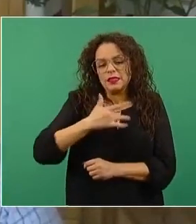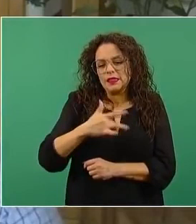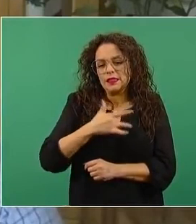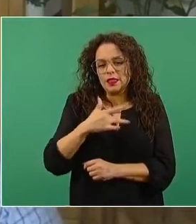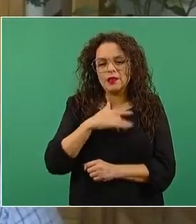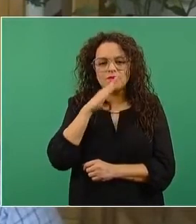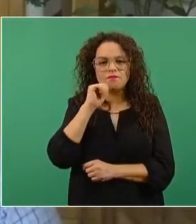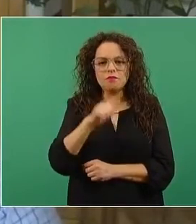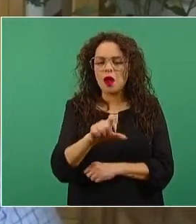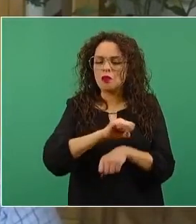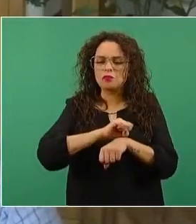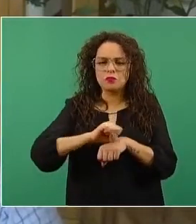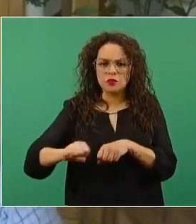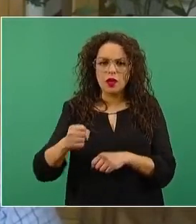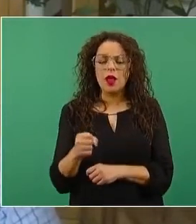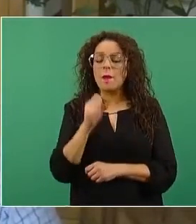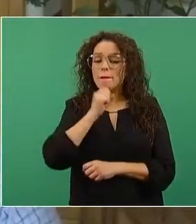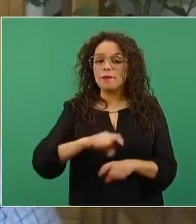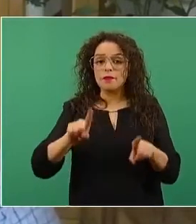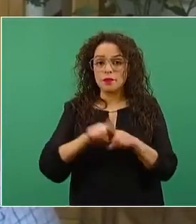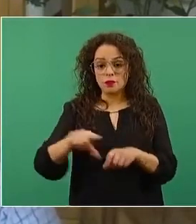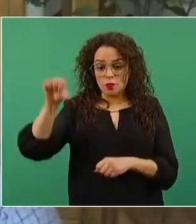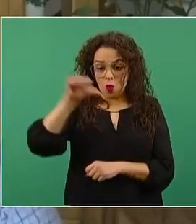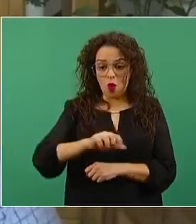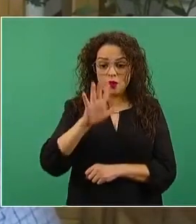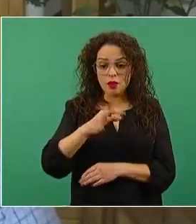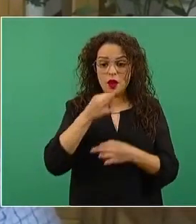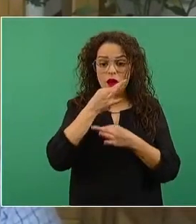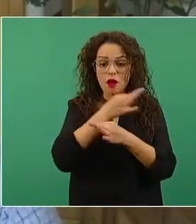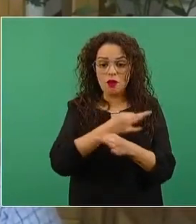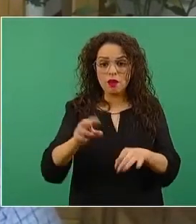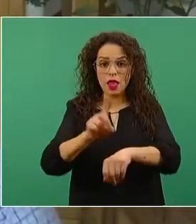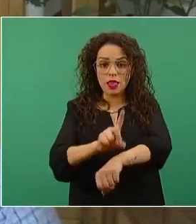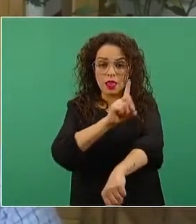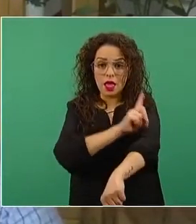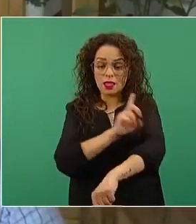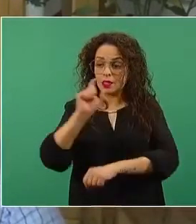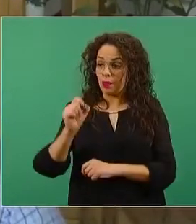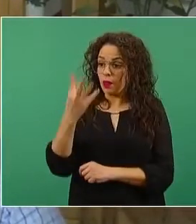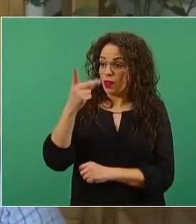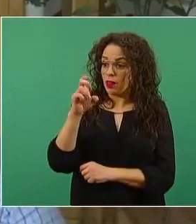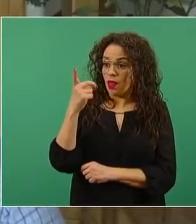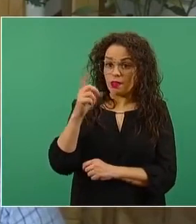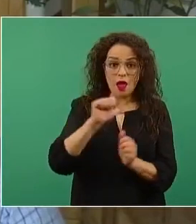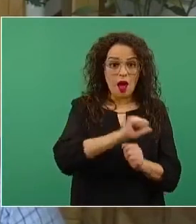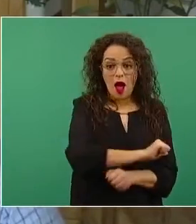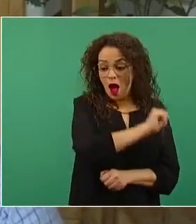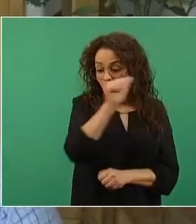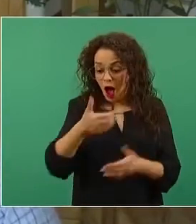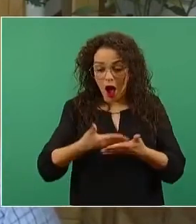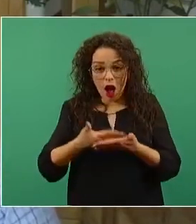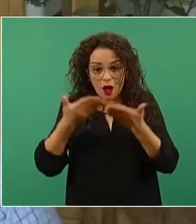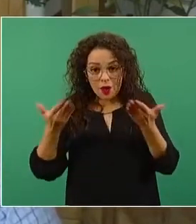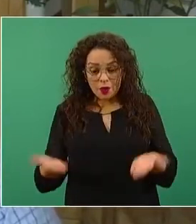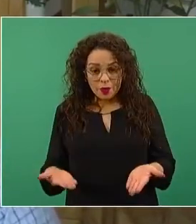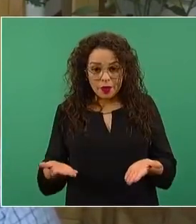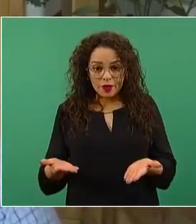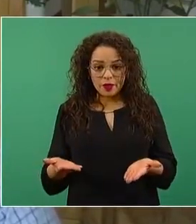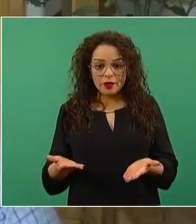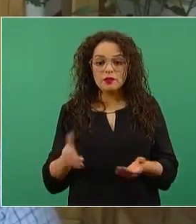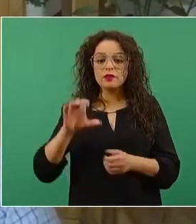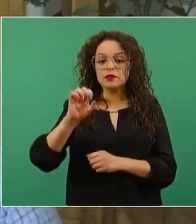para el día de hoy se han notificado desde que inició la vacunación el 24 de diciembre del año pasado la ocurrencia